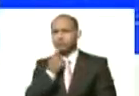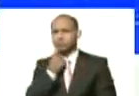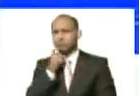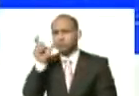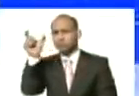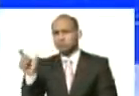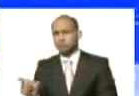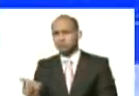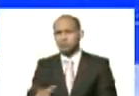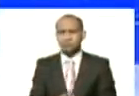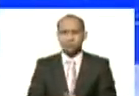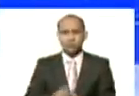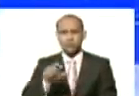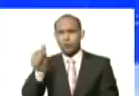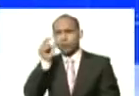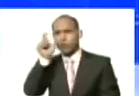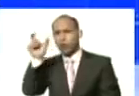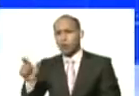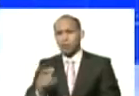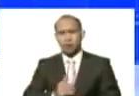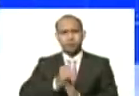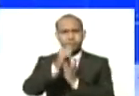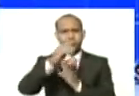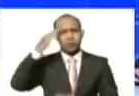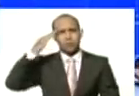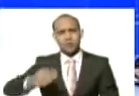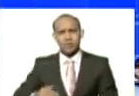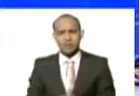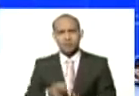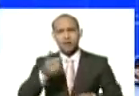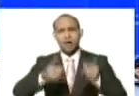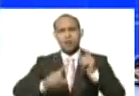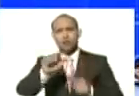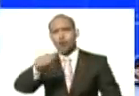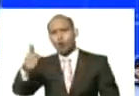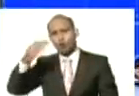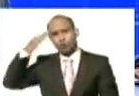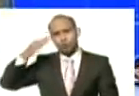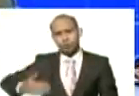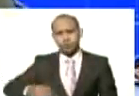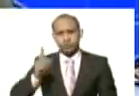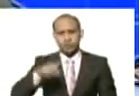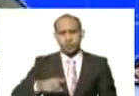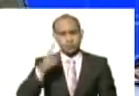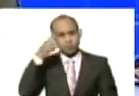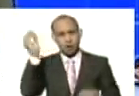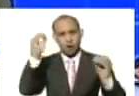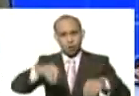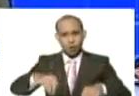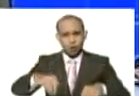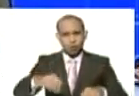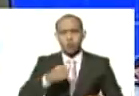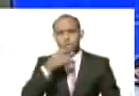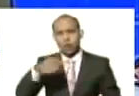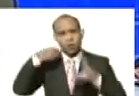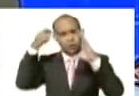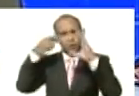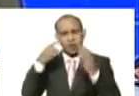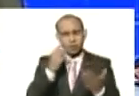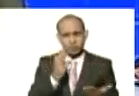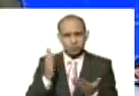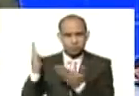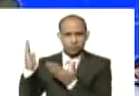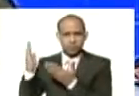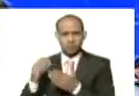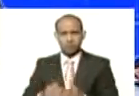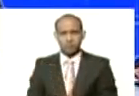Padrino, el almirante Remigio Ceballos y de algunos otros comandantes. ¿Estamos de acuerdo? Bueno, adelante, vamos a ver este